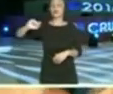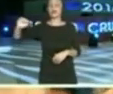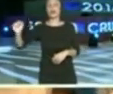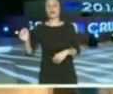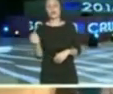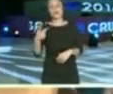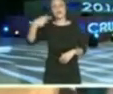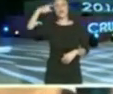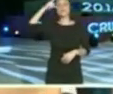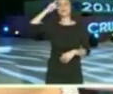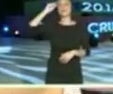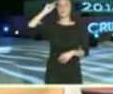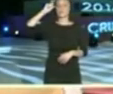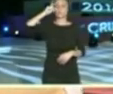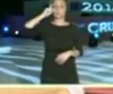Paulino Rivero